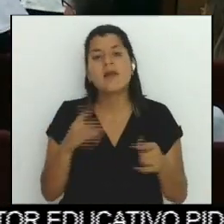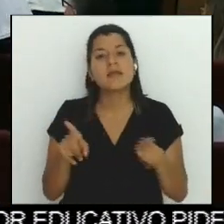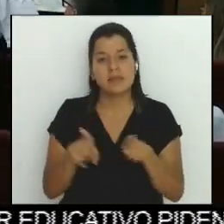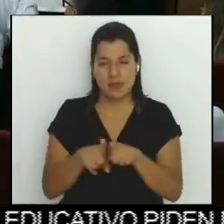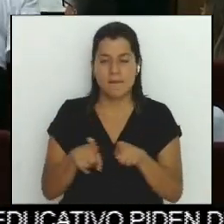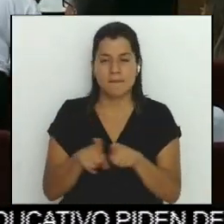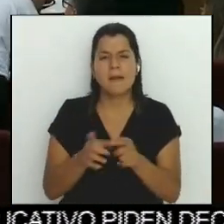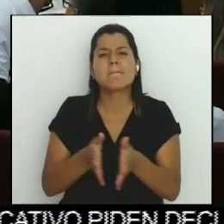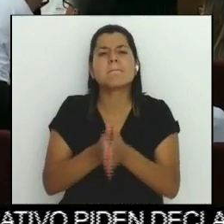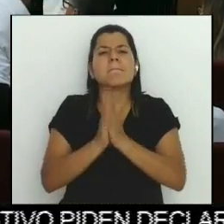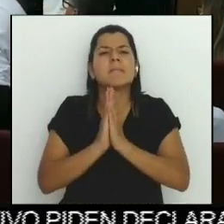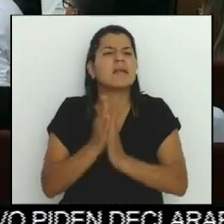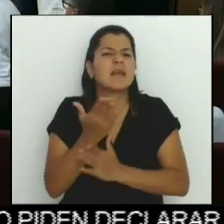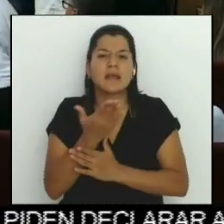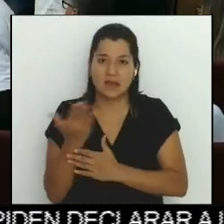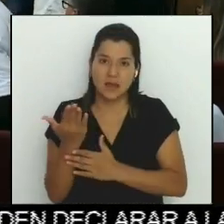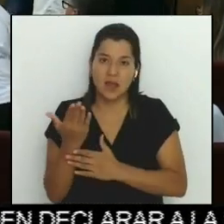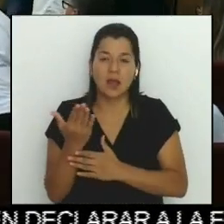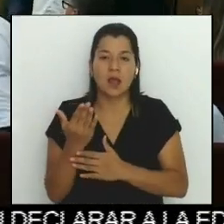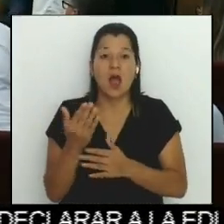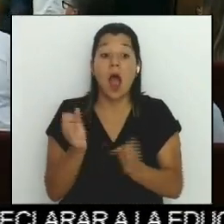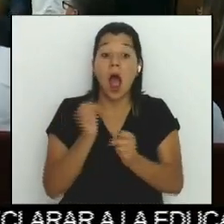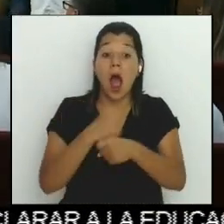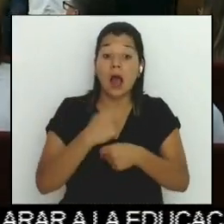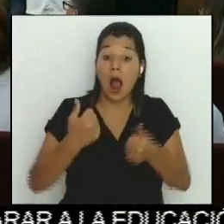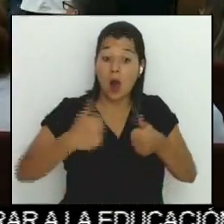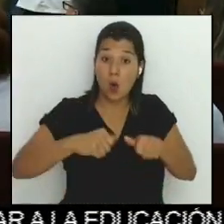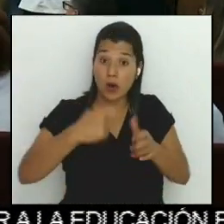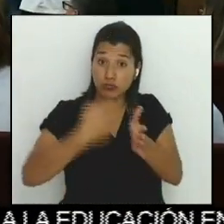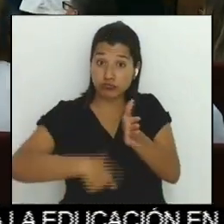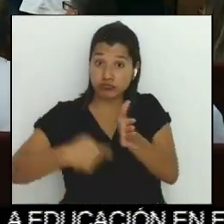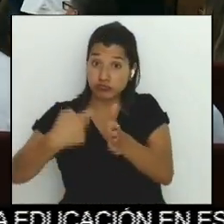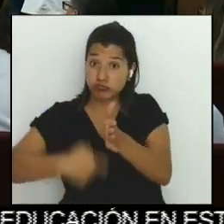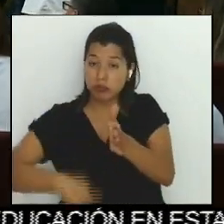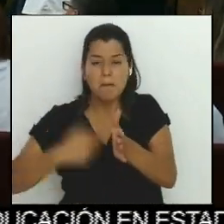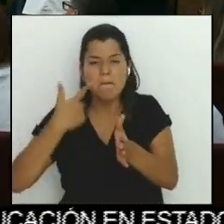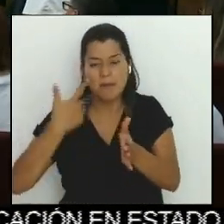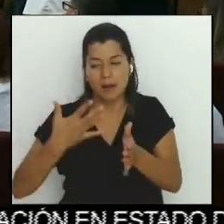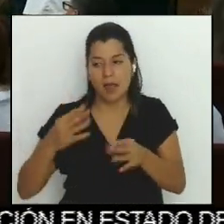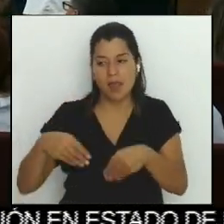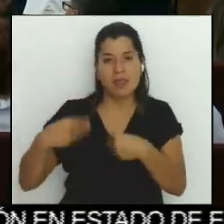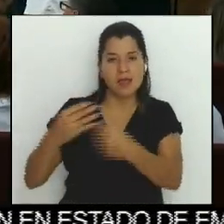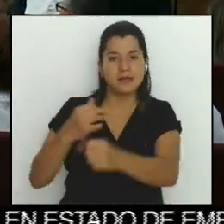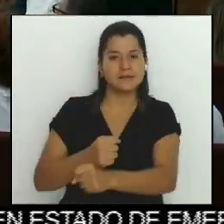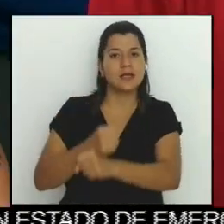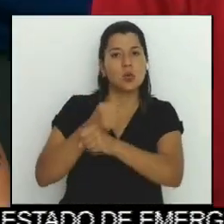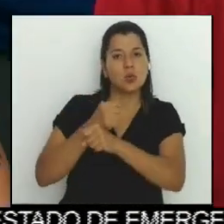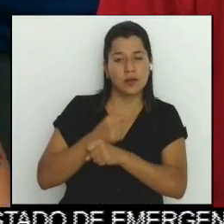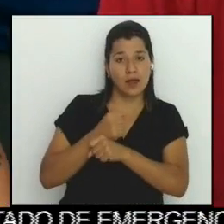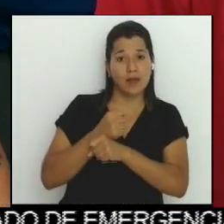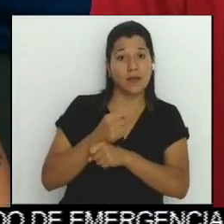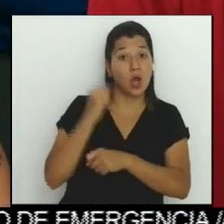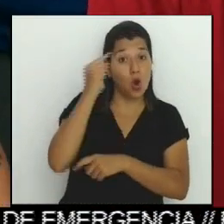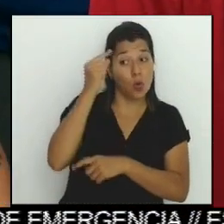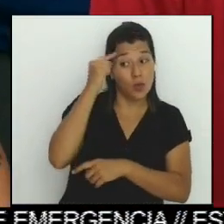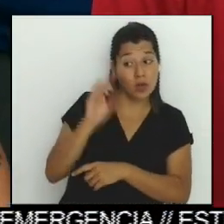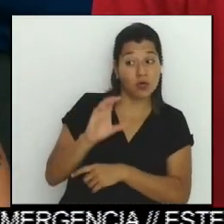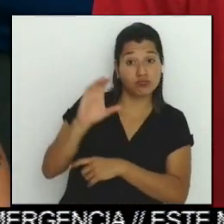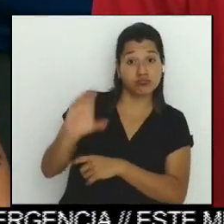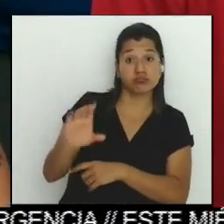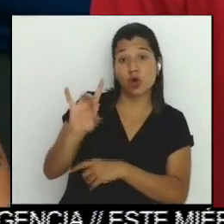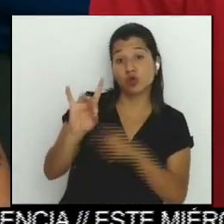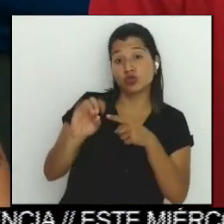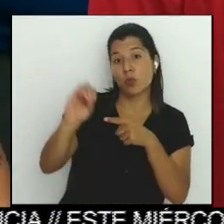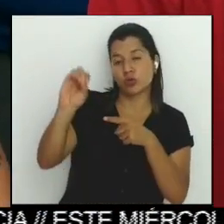garantice ese 8% de presupuesto anual para la educación costarricense. Queremos que haya